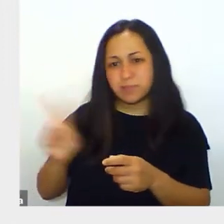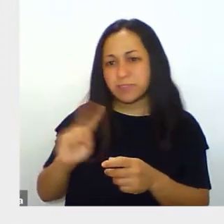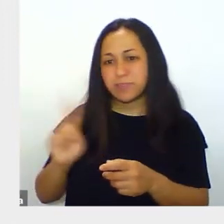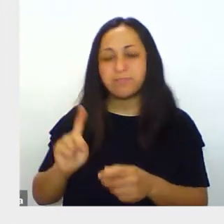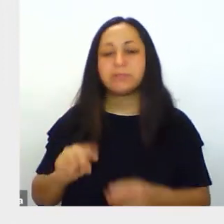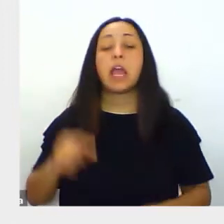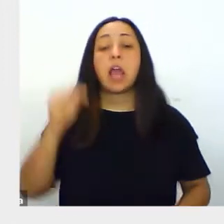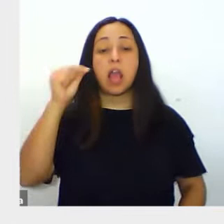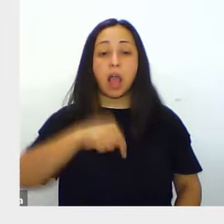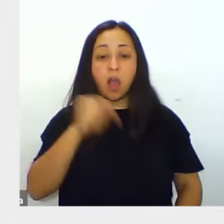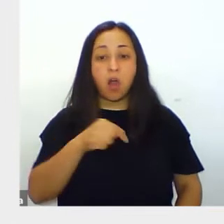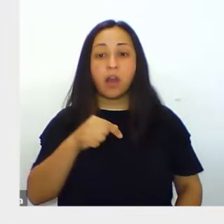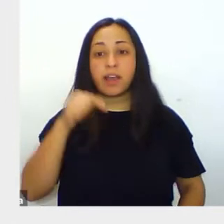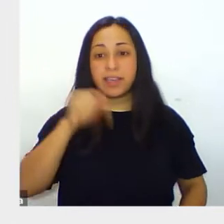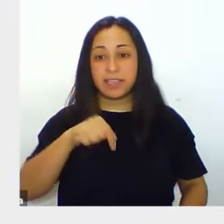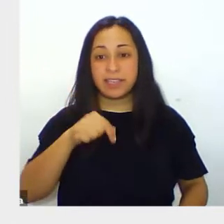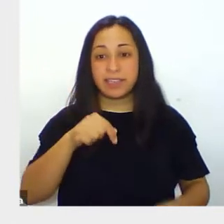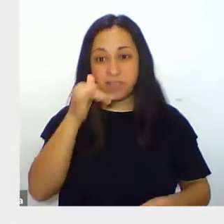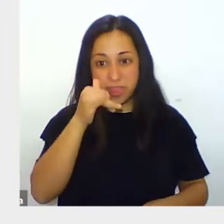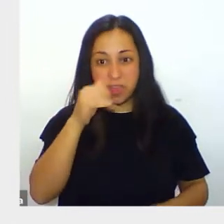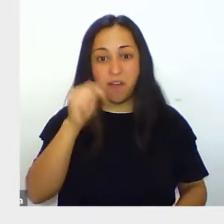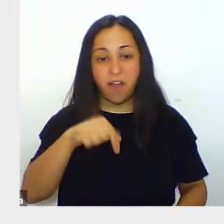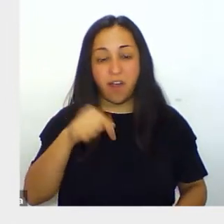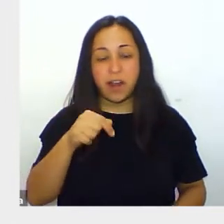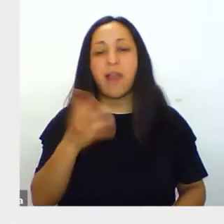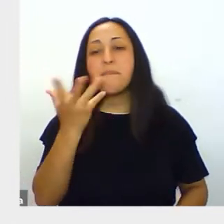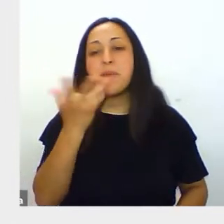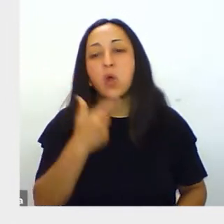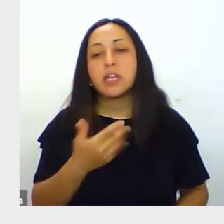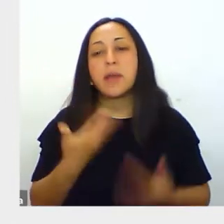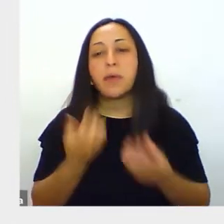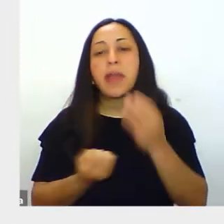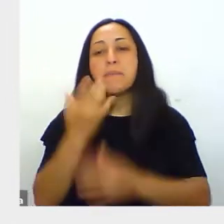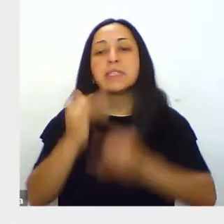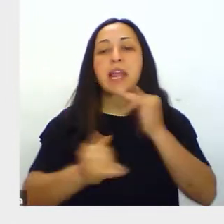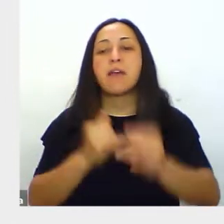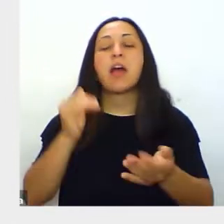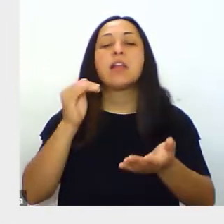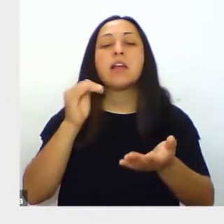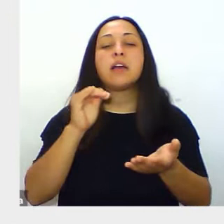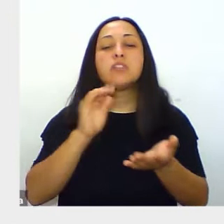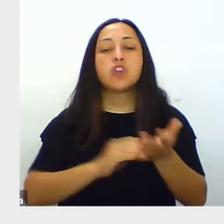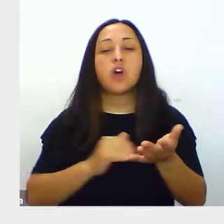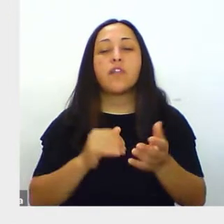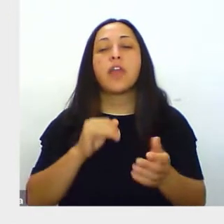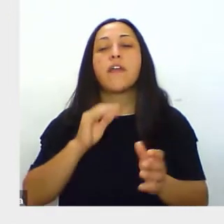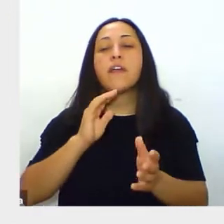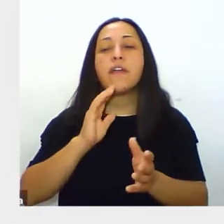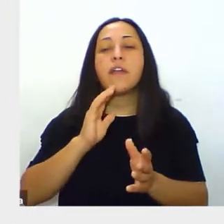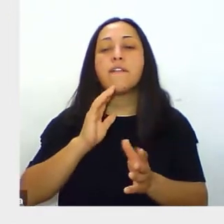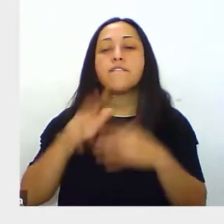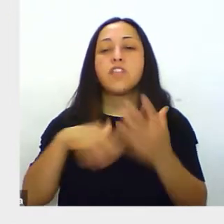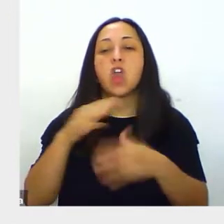Ahora en esta ocasión me gustaría poder empezar a hablar ya propiamente de la violencia de género en